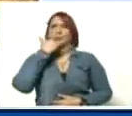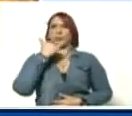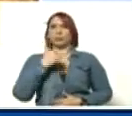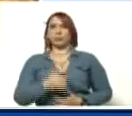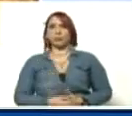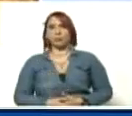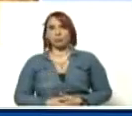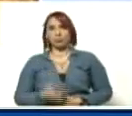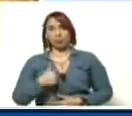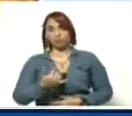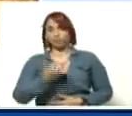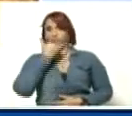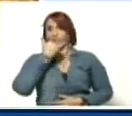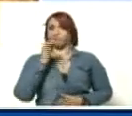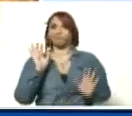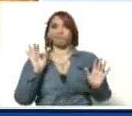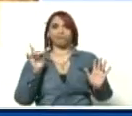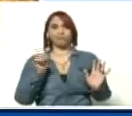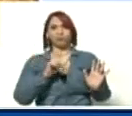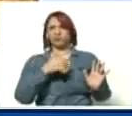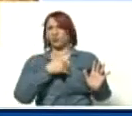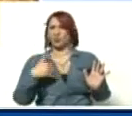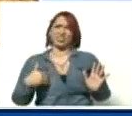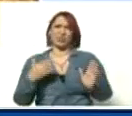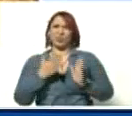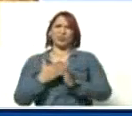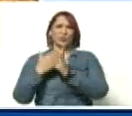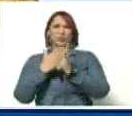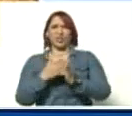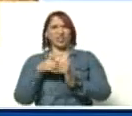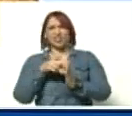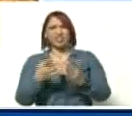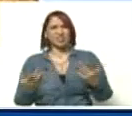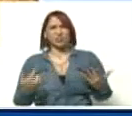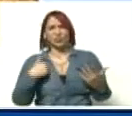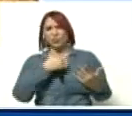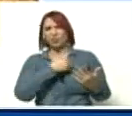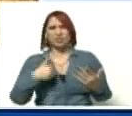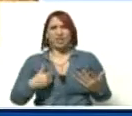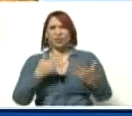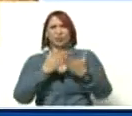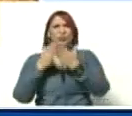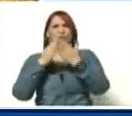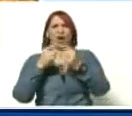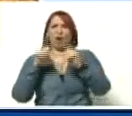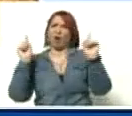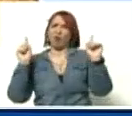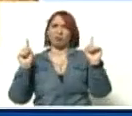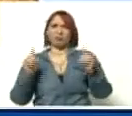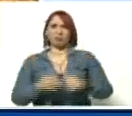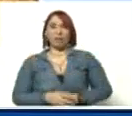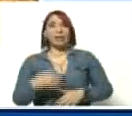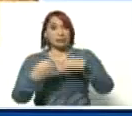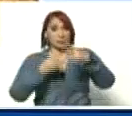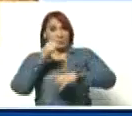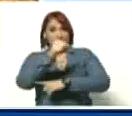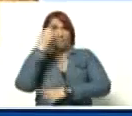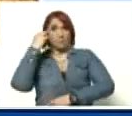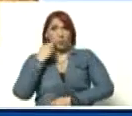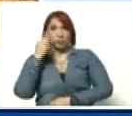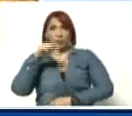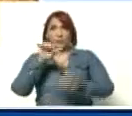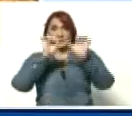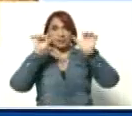me equivoqué, no quiero estudiar esto, quiero estudiar otra cosa. Y por eso la Revolución Bolivariana y el